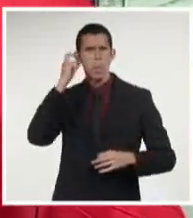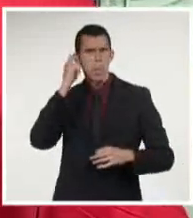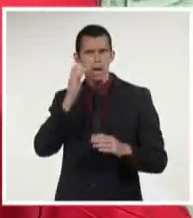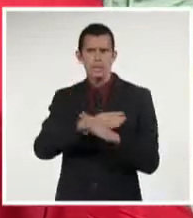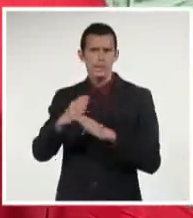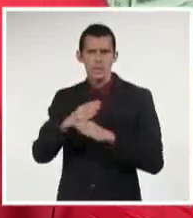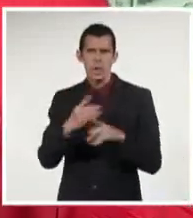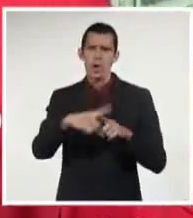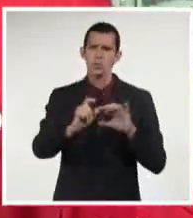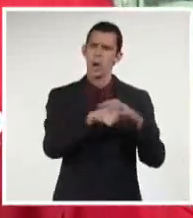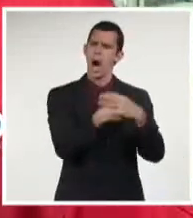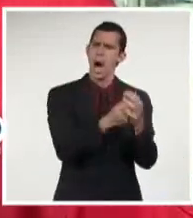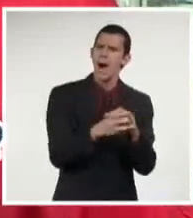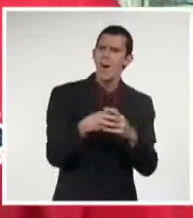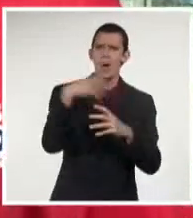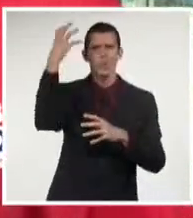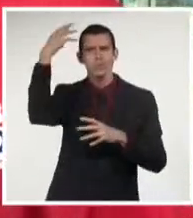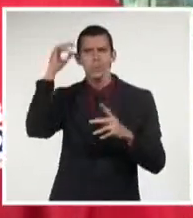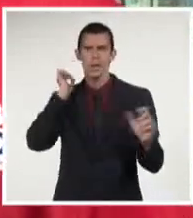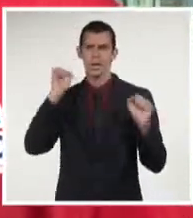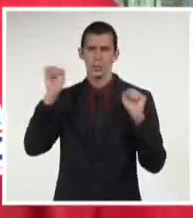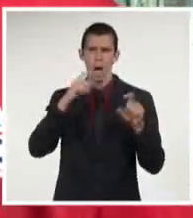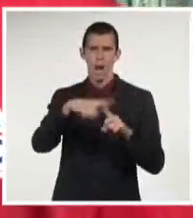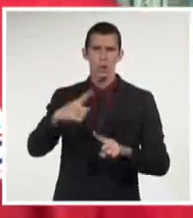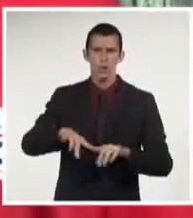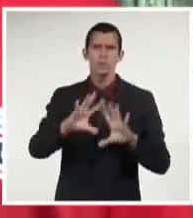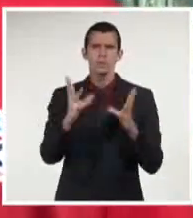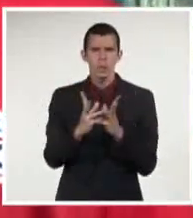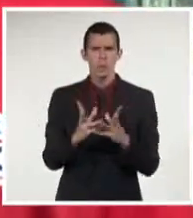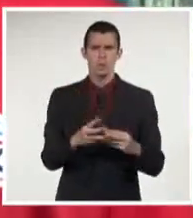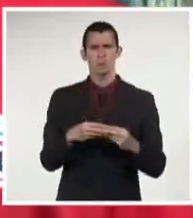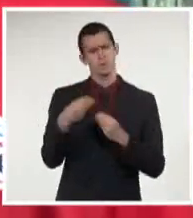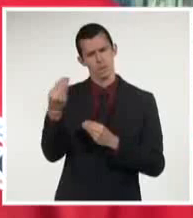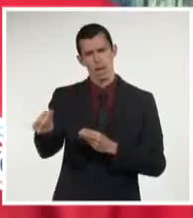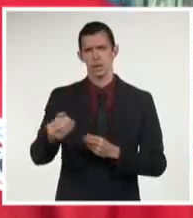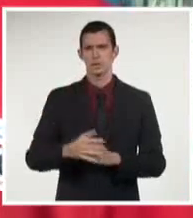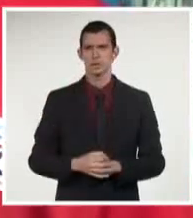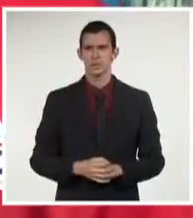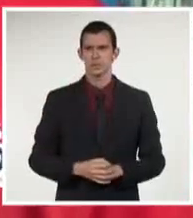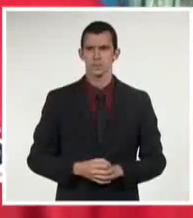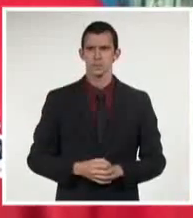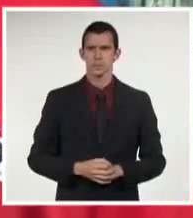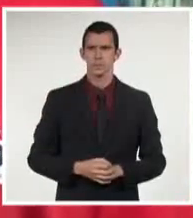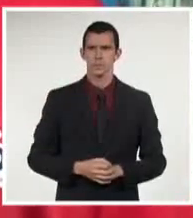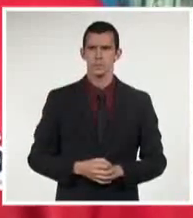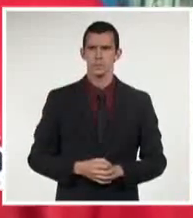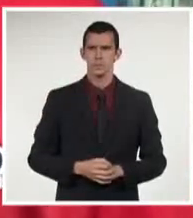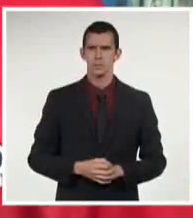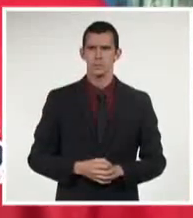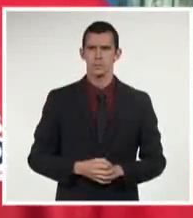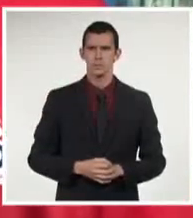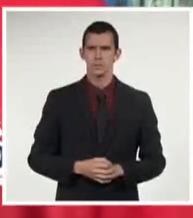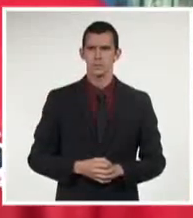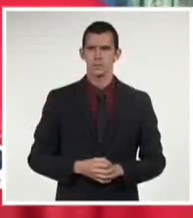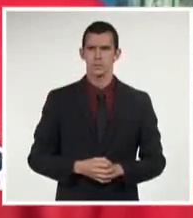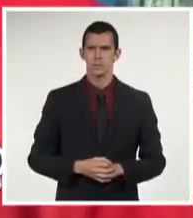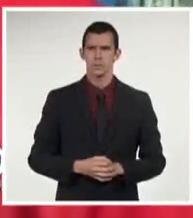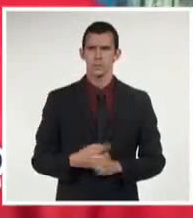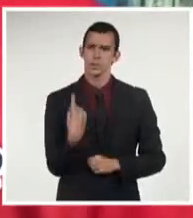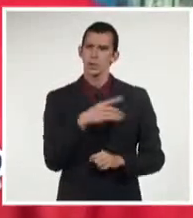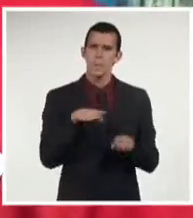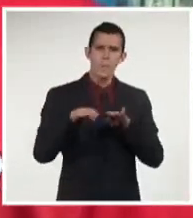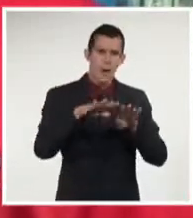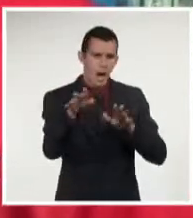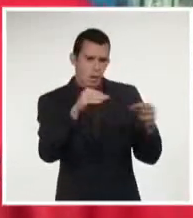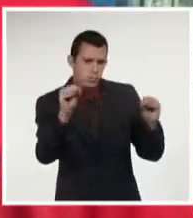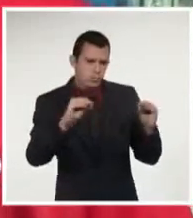personal y también como parte del primer envío se trasladaron en un